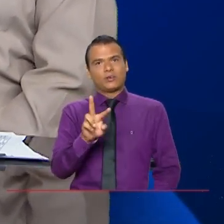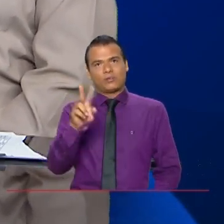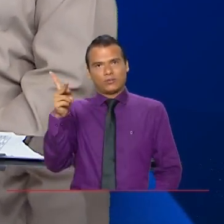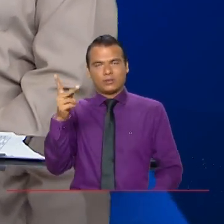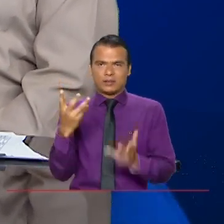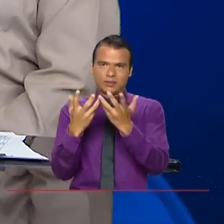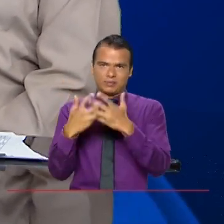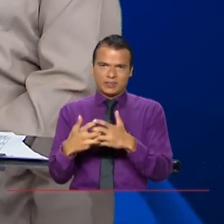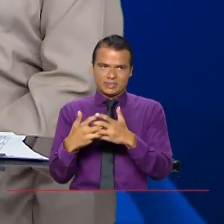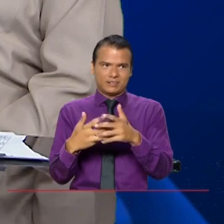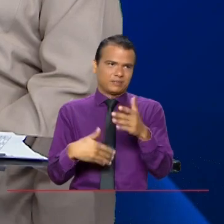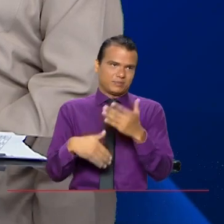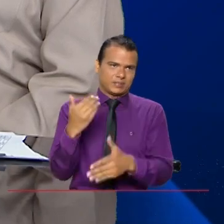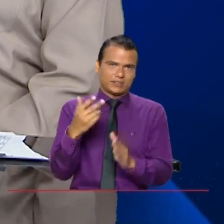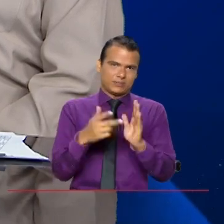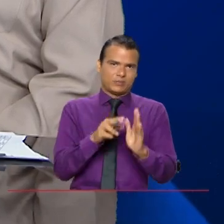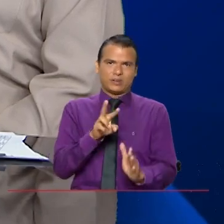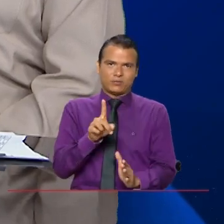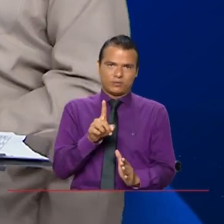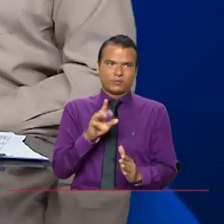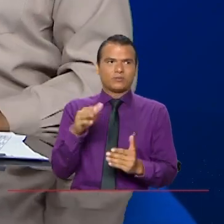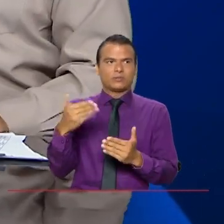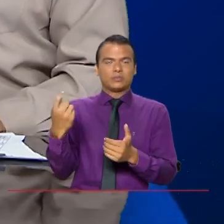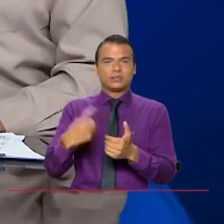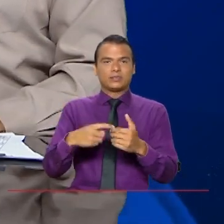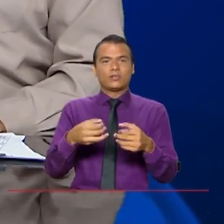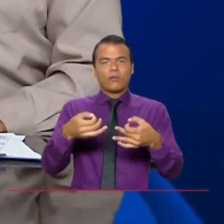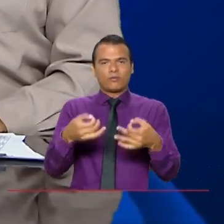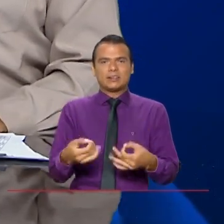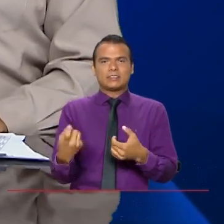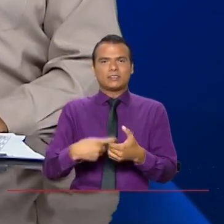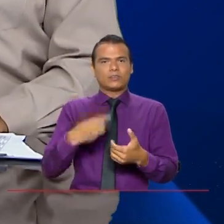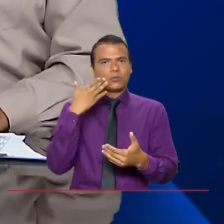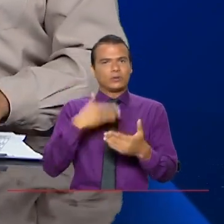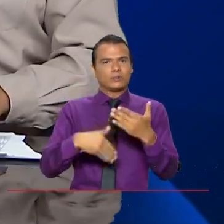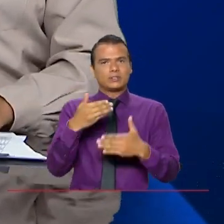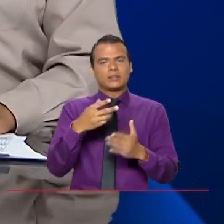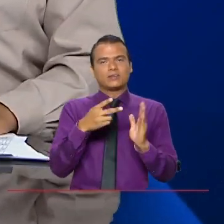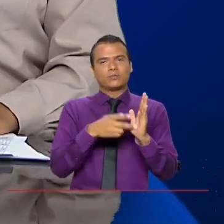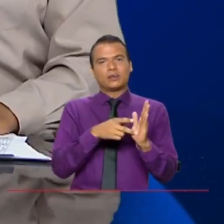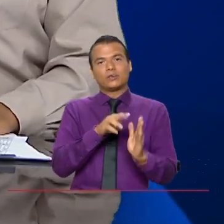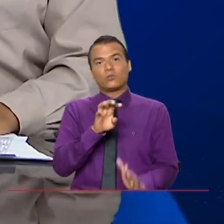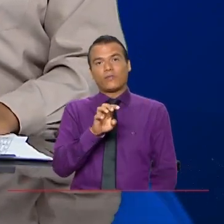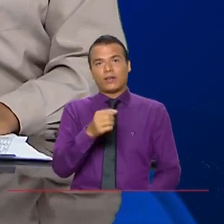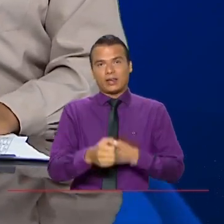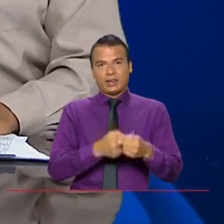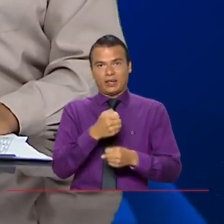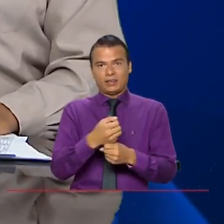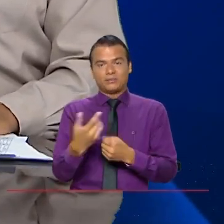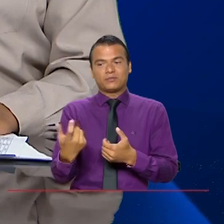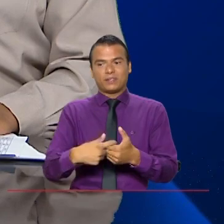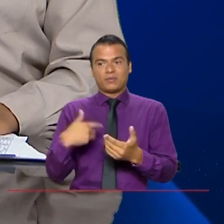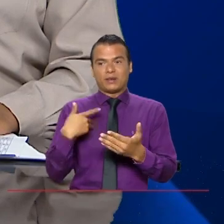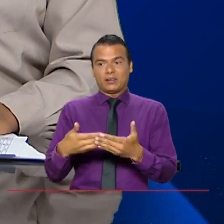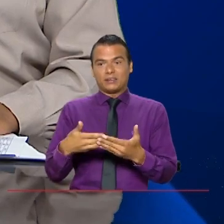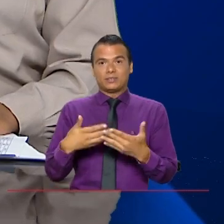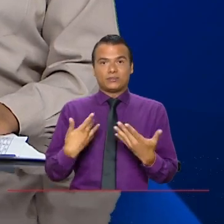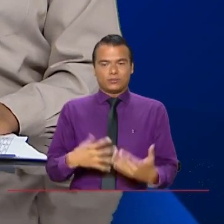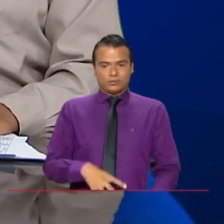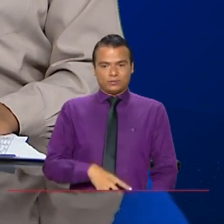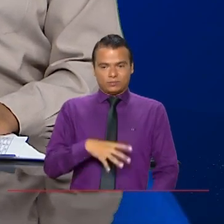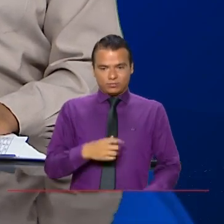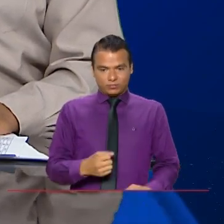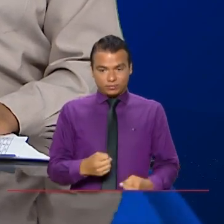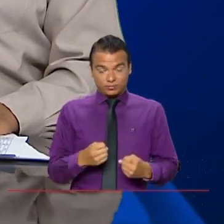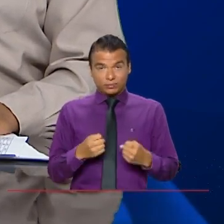otra programadora o decir otra casa de producción y con el canal directamente en el año 2009 Así que tengo un orgullo enorme de que haya crecido